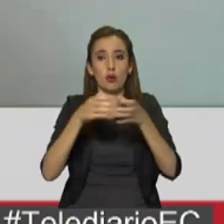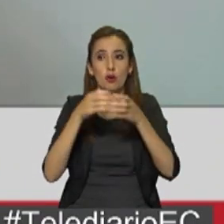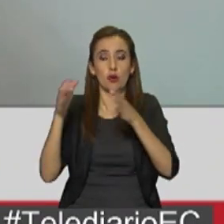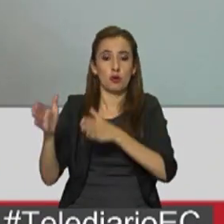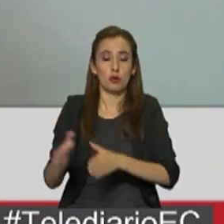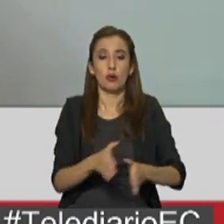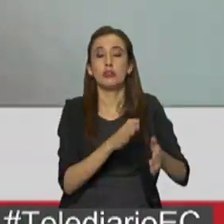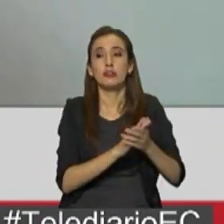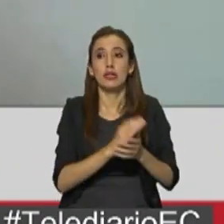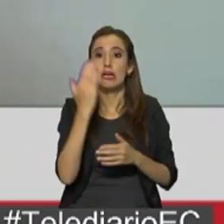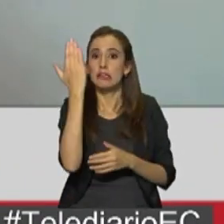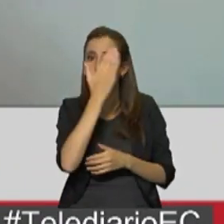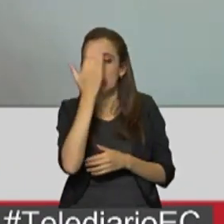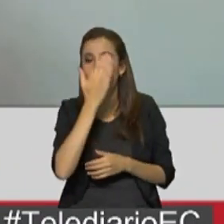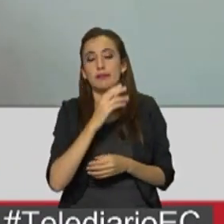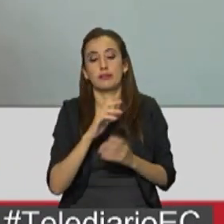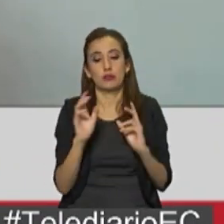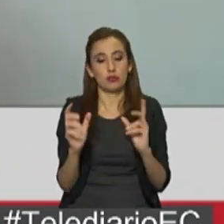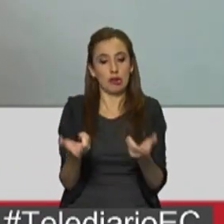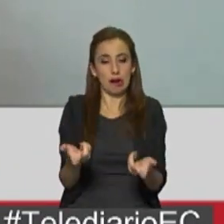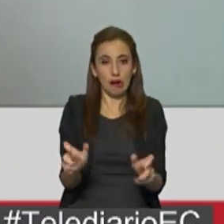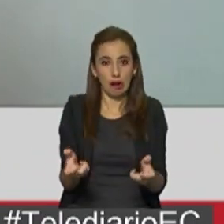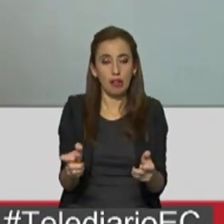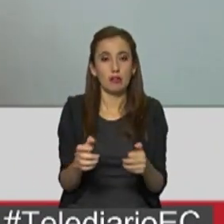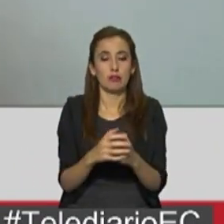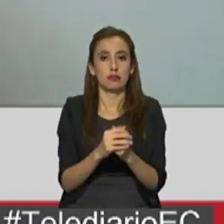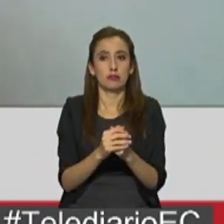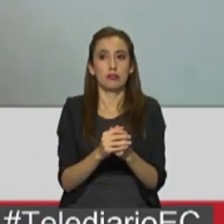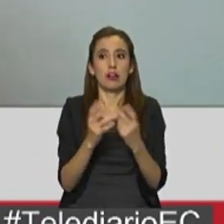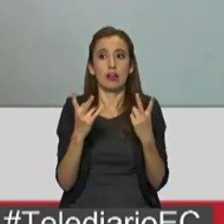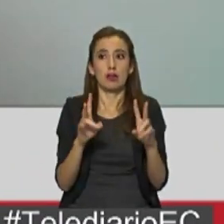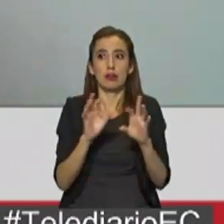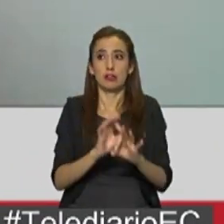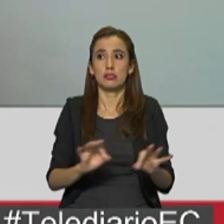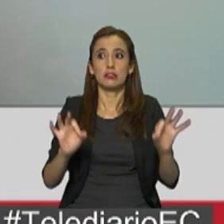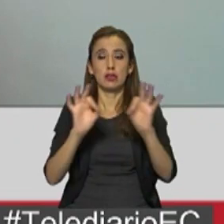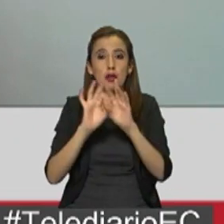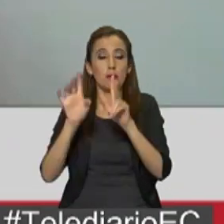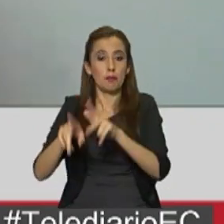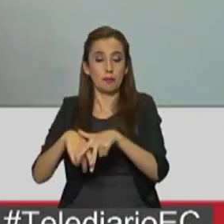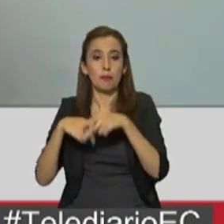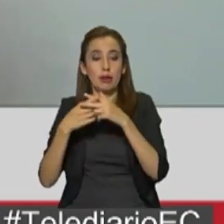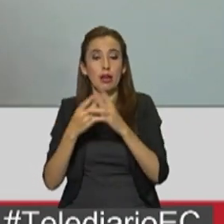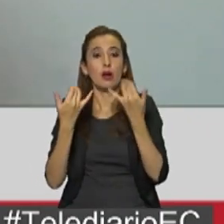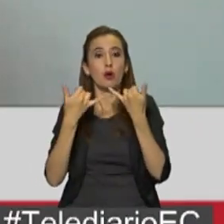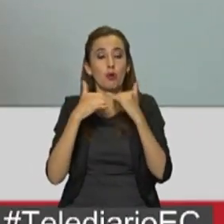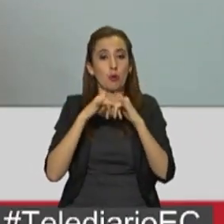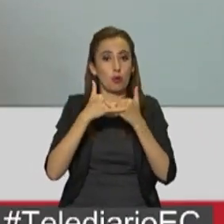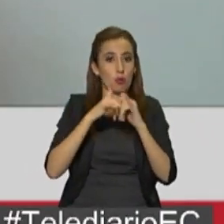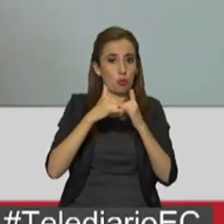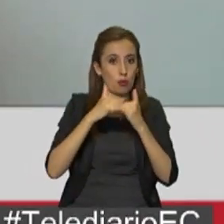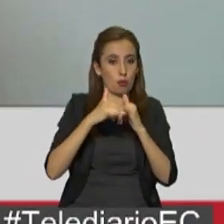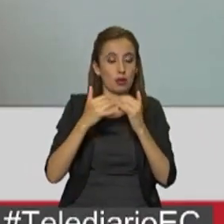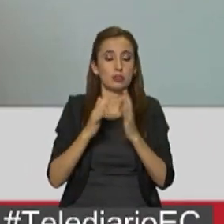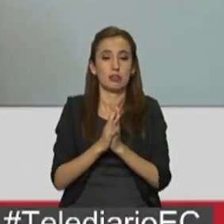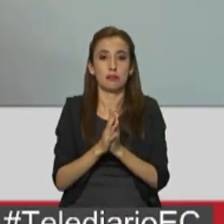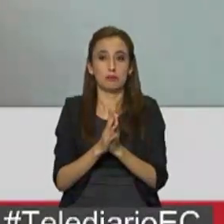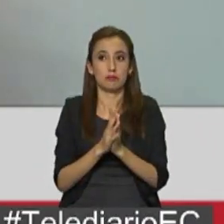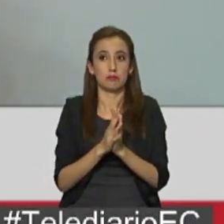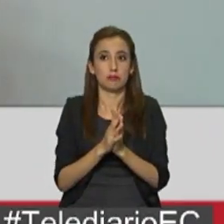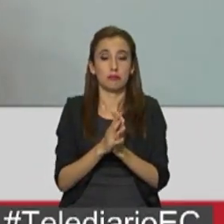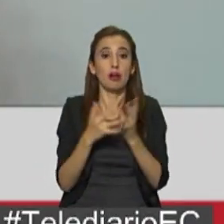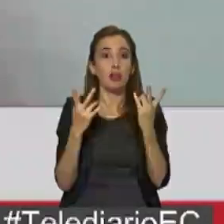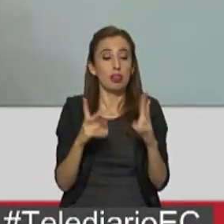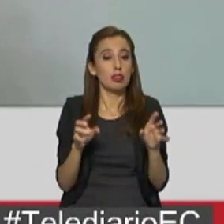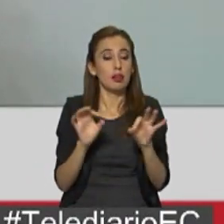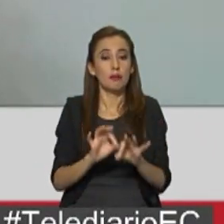televisión radio y sms whatsapp teléfono normal y